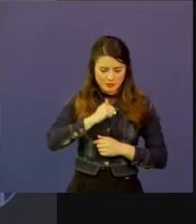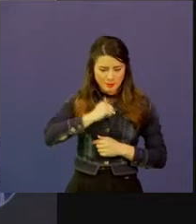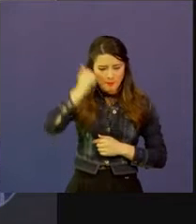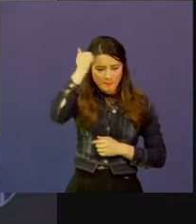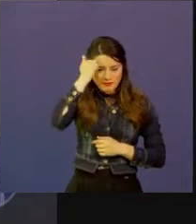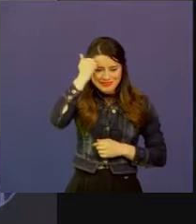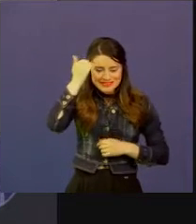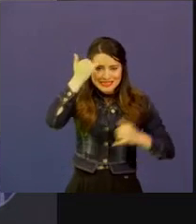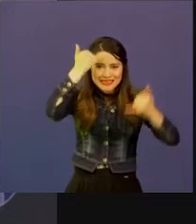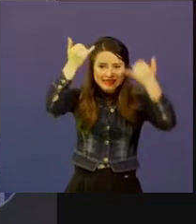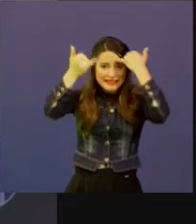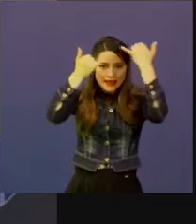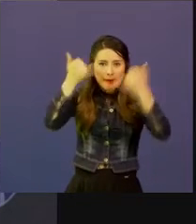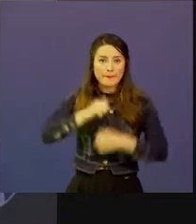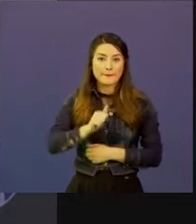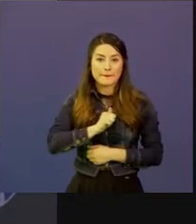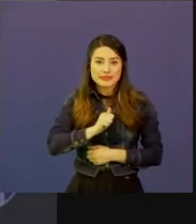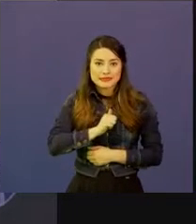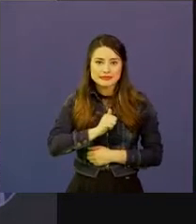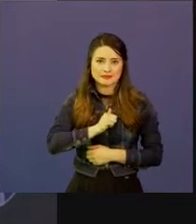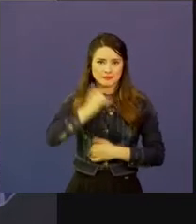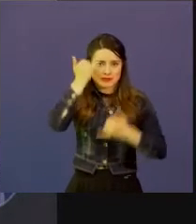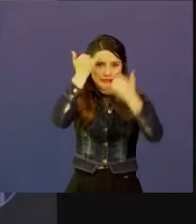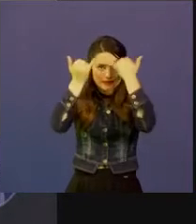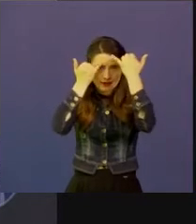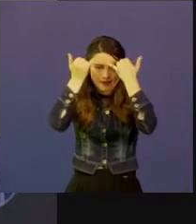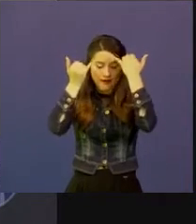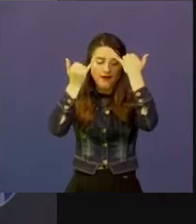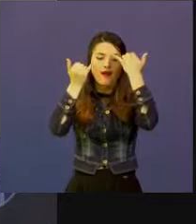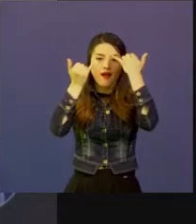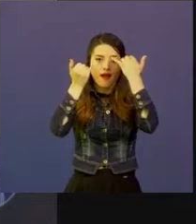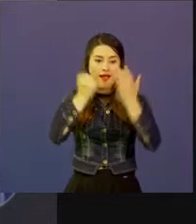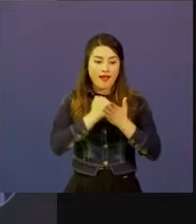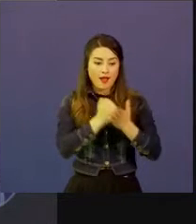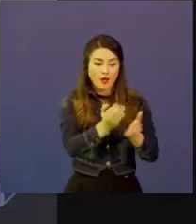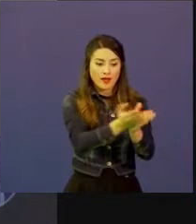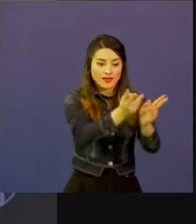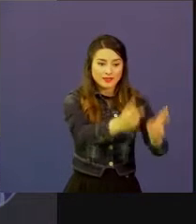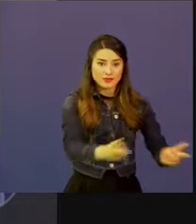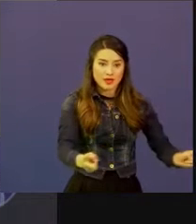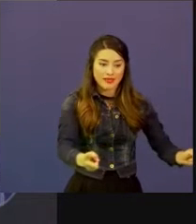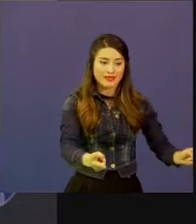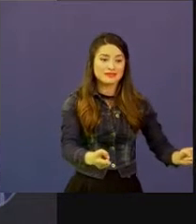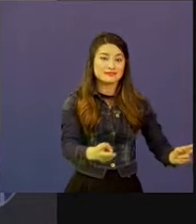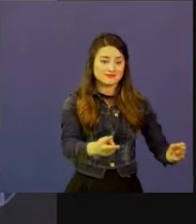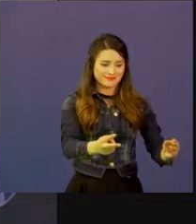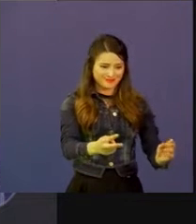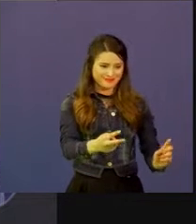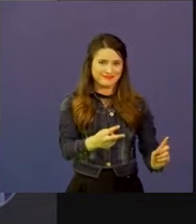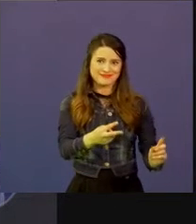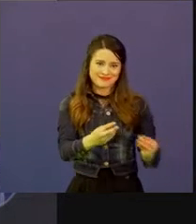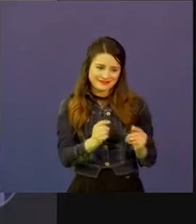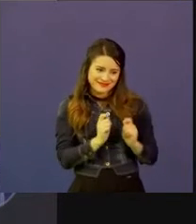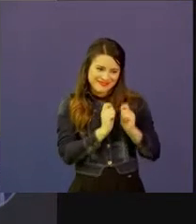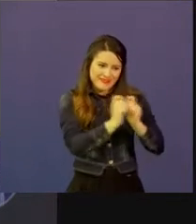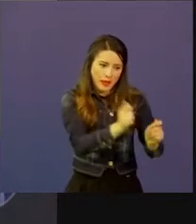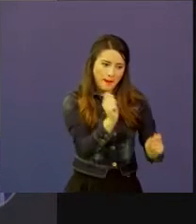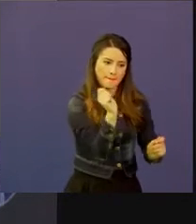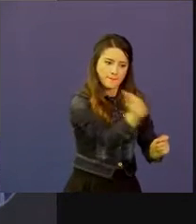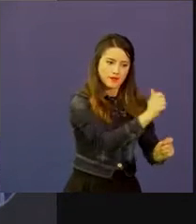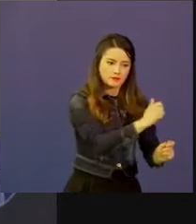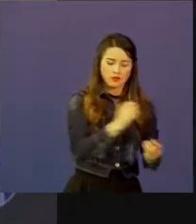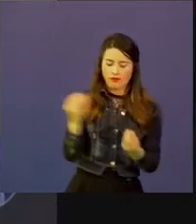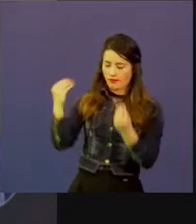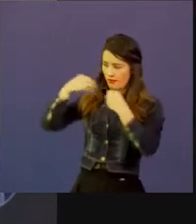creatividad, de manera que podamos lograr en los alumnos, que podamos convertirlos en individuos creativos, capaces de resolver conflictos, de